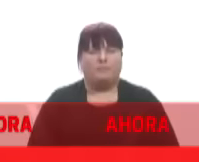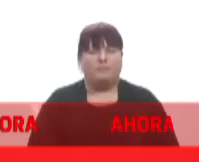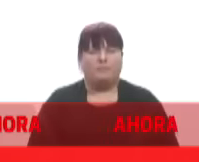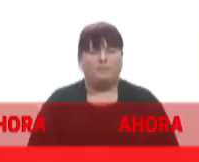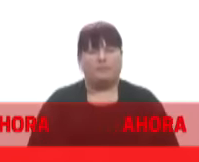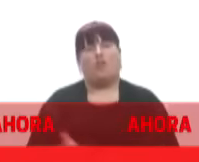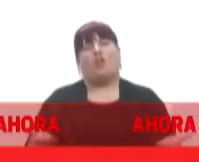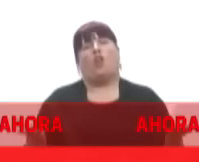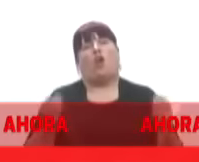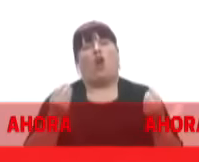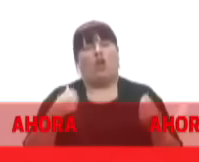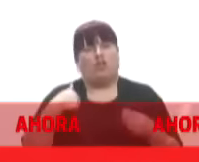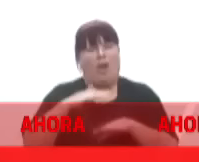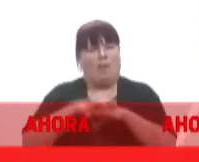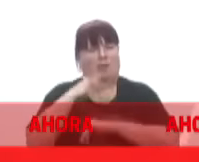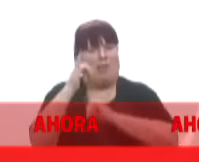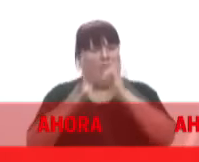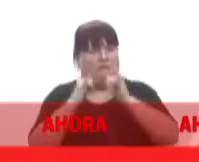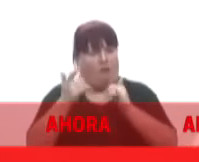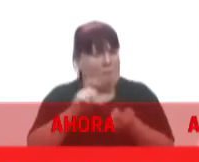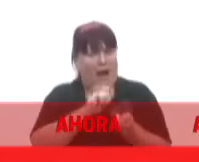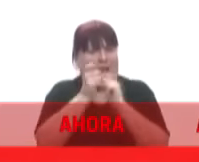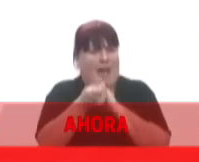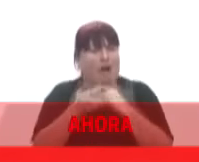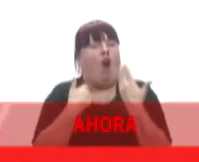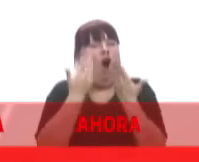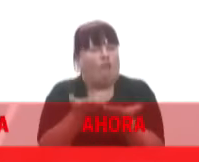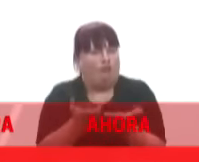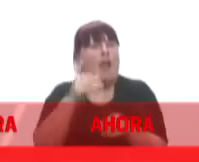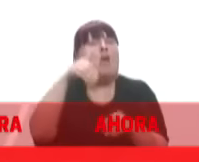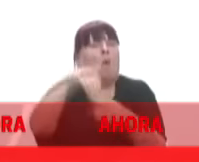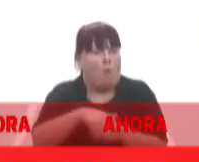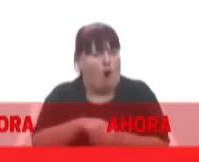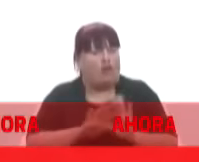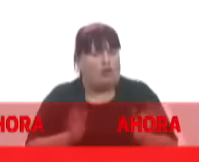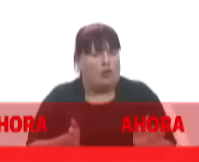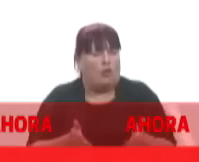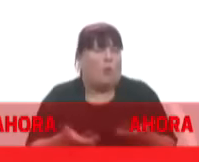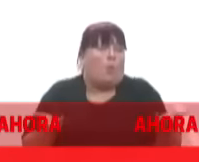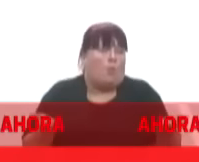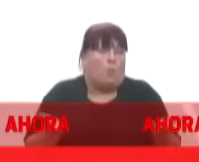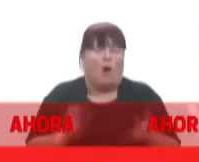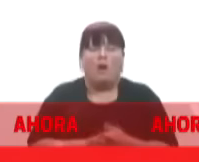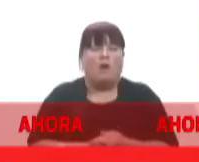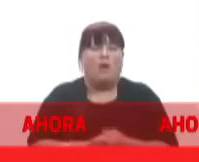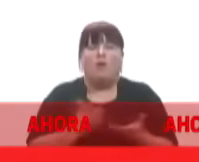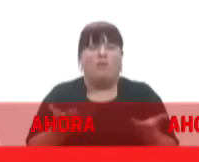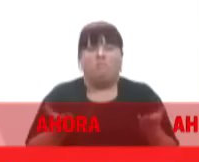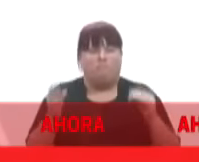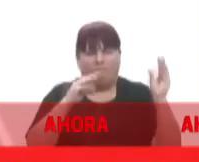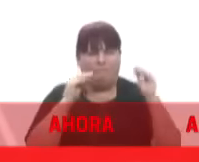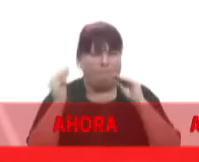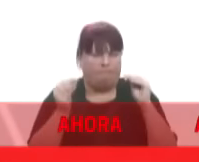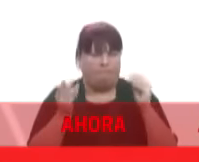No, pero como miembro informante la cambiamos, la ofrecimos y la votamos. Bueno, no.